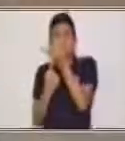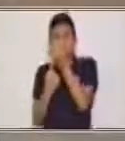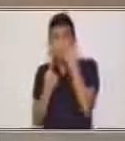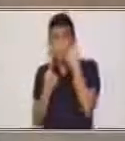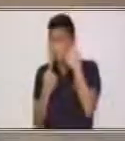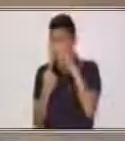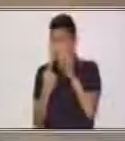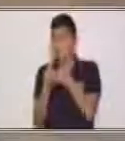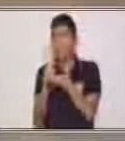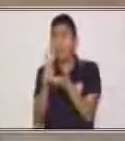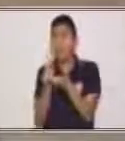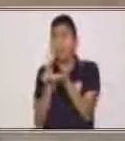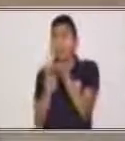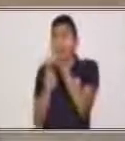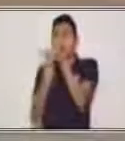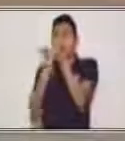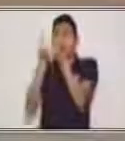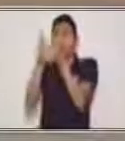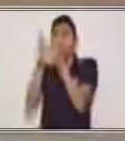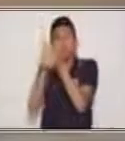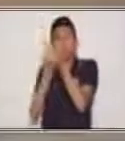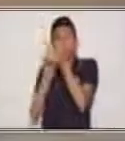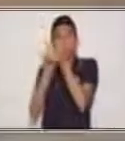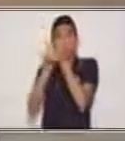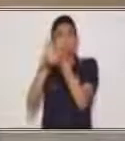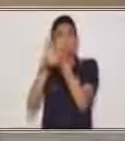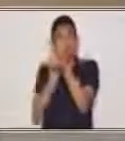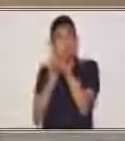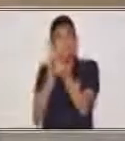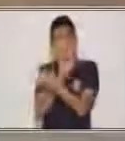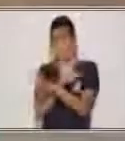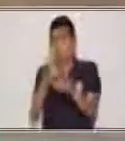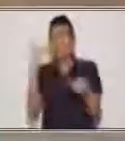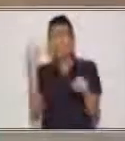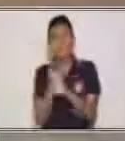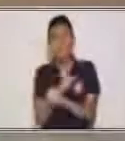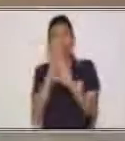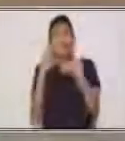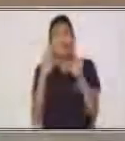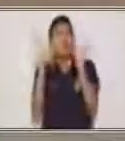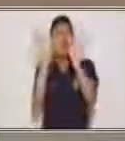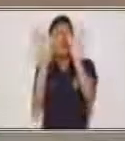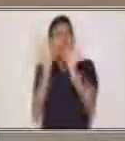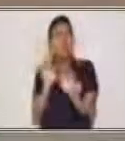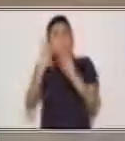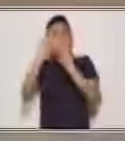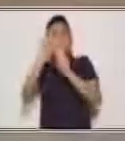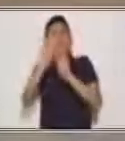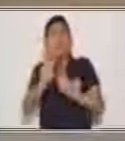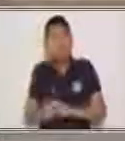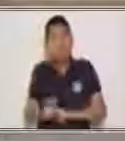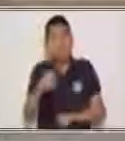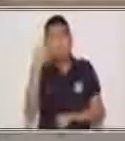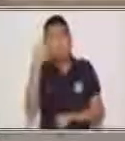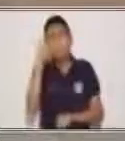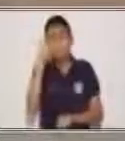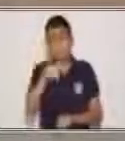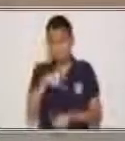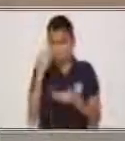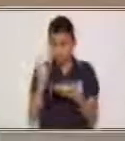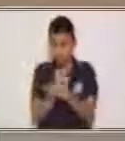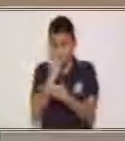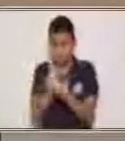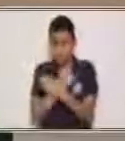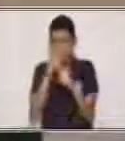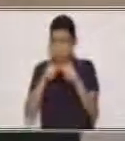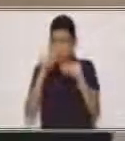está en el exterior ingresara. Entonces ya utilicé el método científico para una investigación. Pero para hacer mi